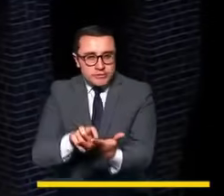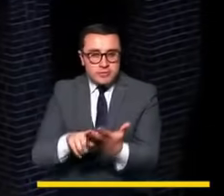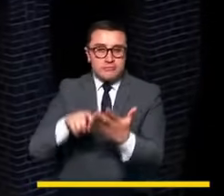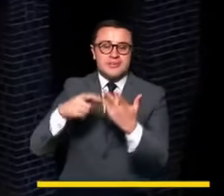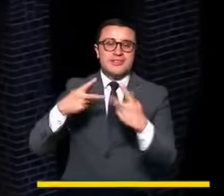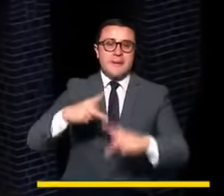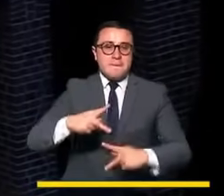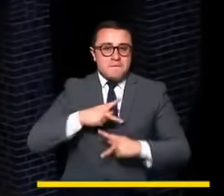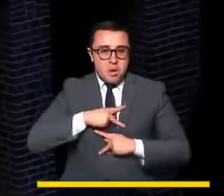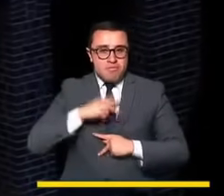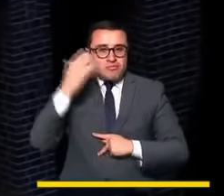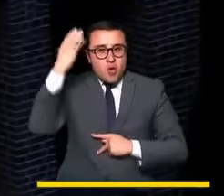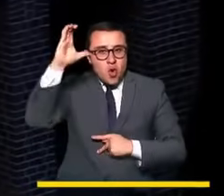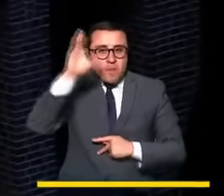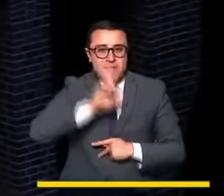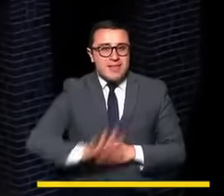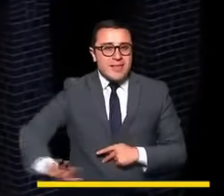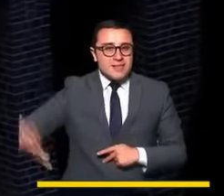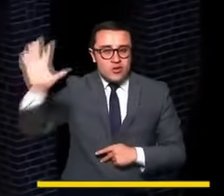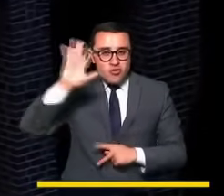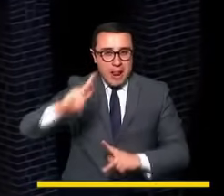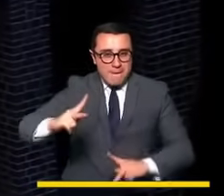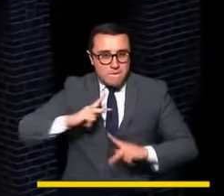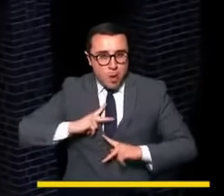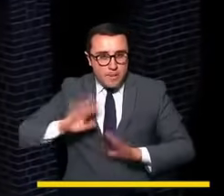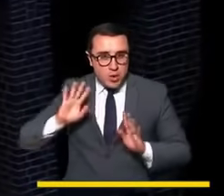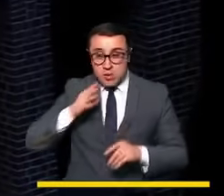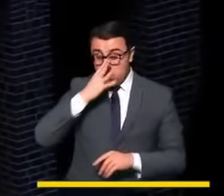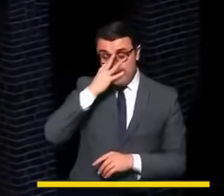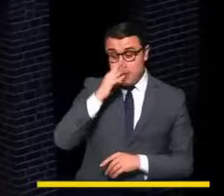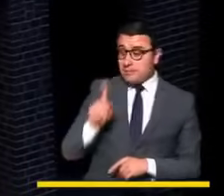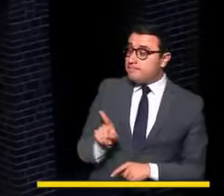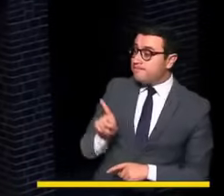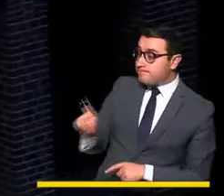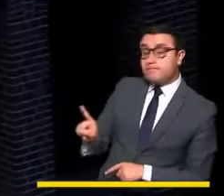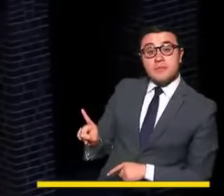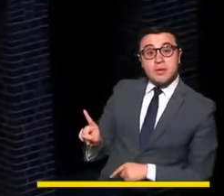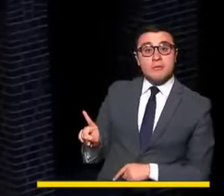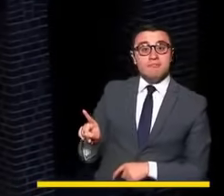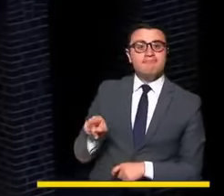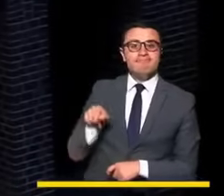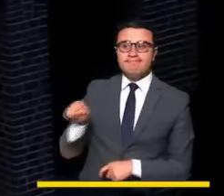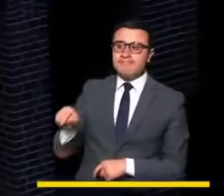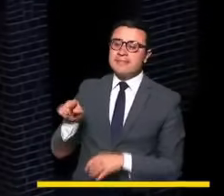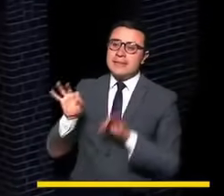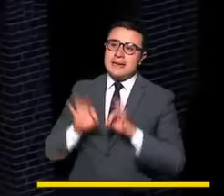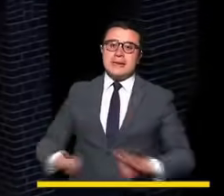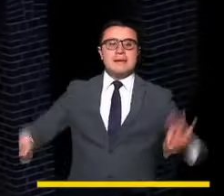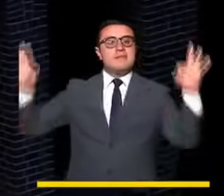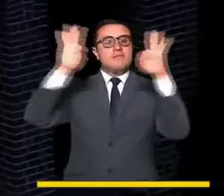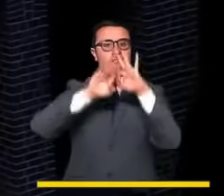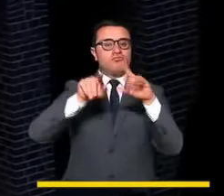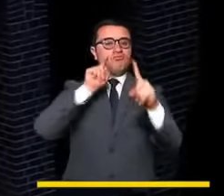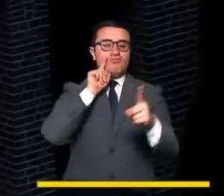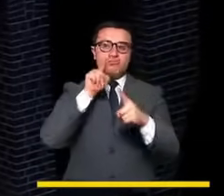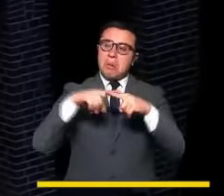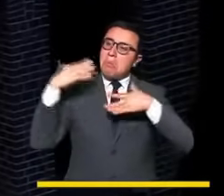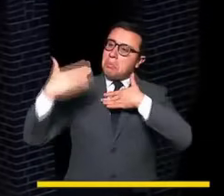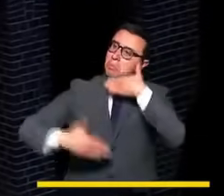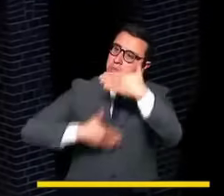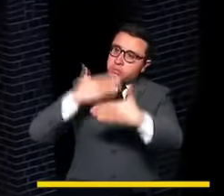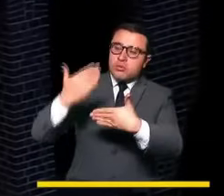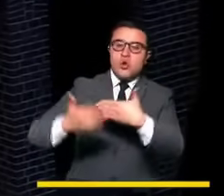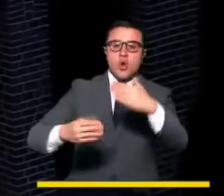patrimonio nacional, pero esa parte debe ser esencial para desarrollar